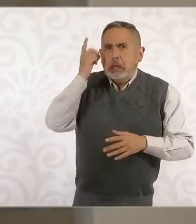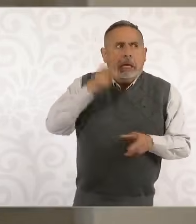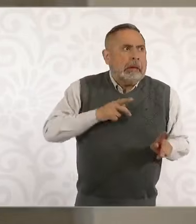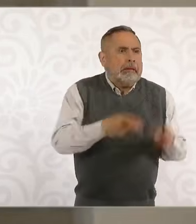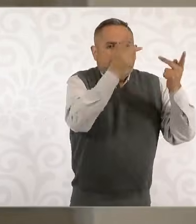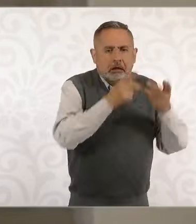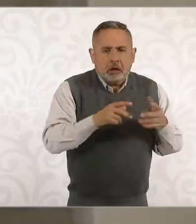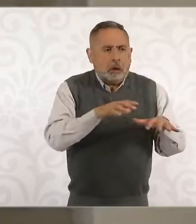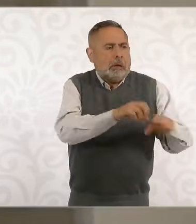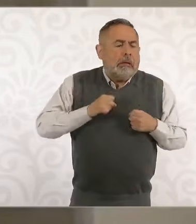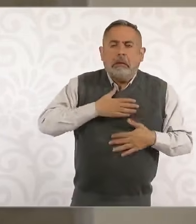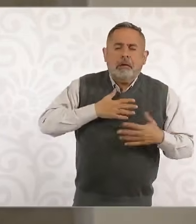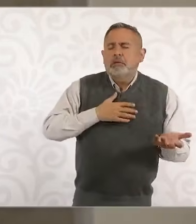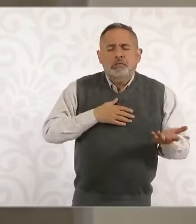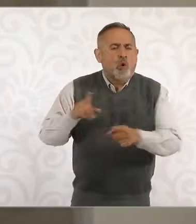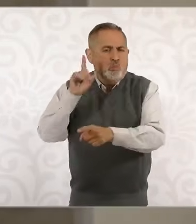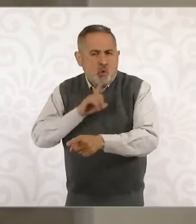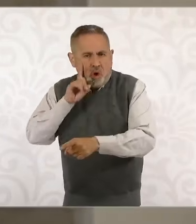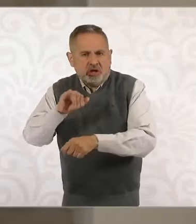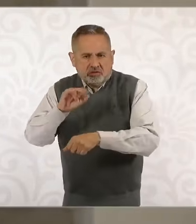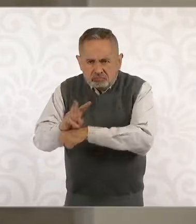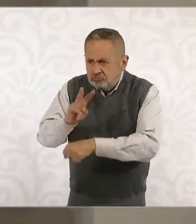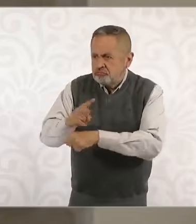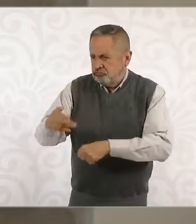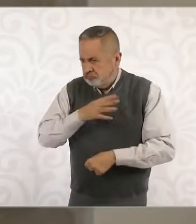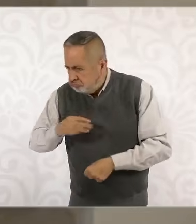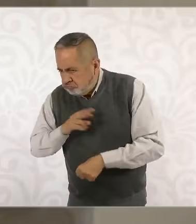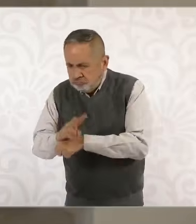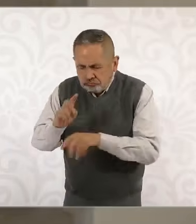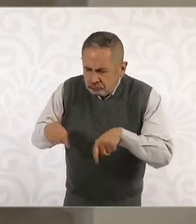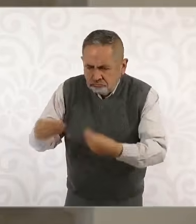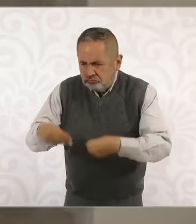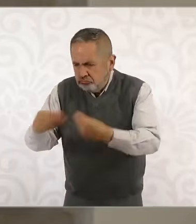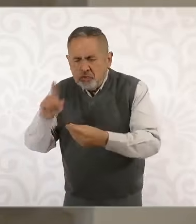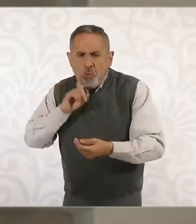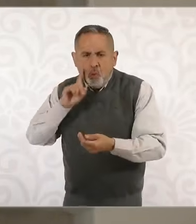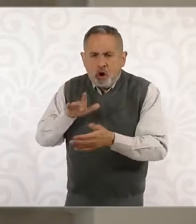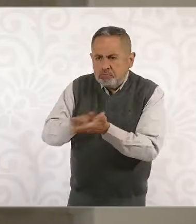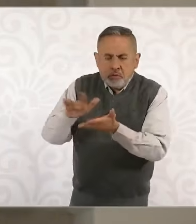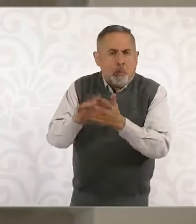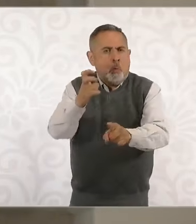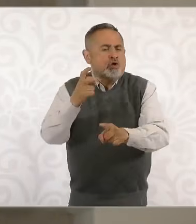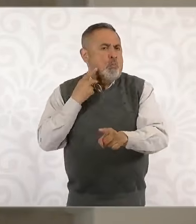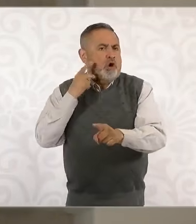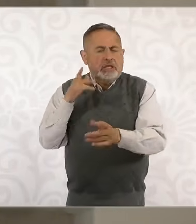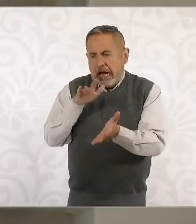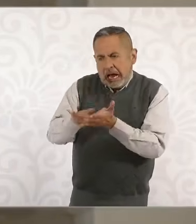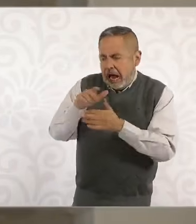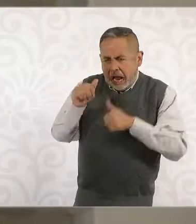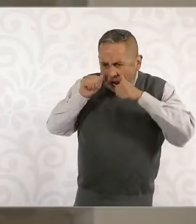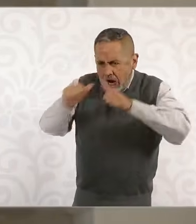se van a quedar con las casas pues para cuidar a los hijos, y que por eso su política